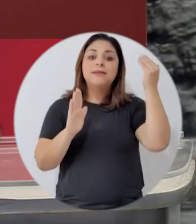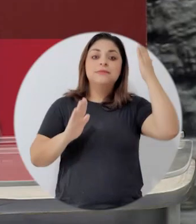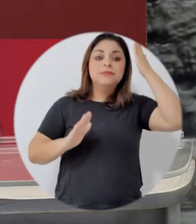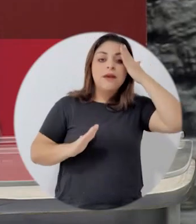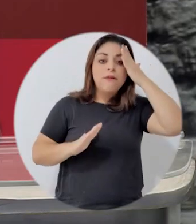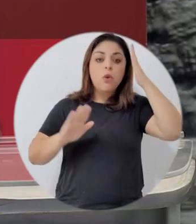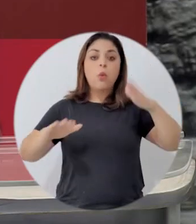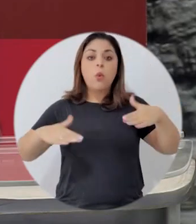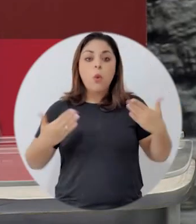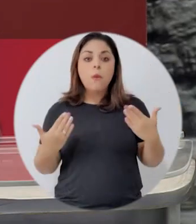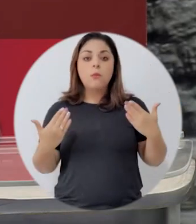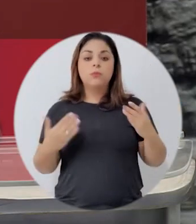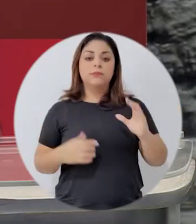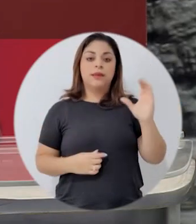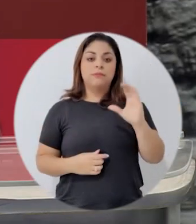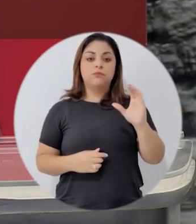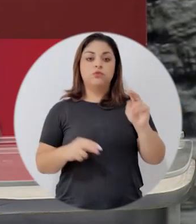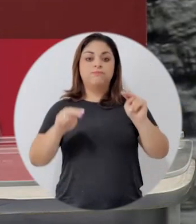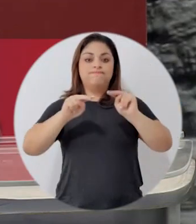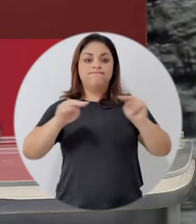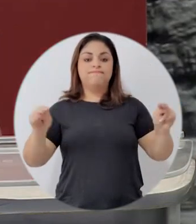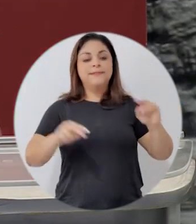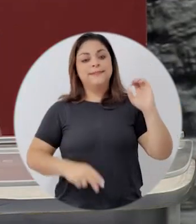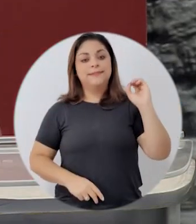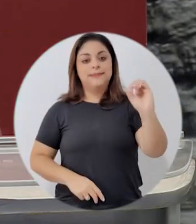esté en cero. Eso es la carbono neutralidad.